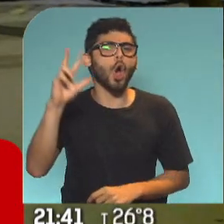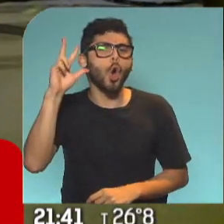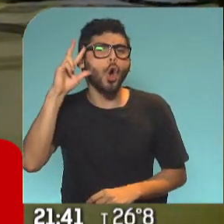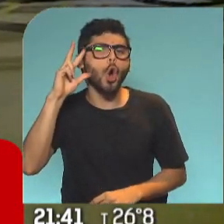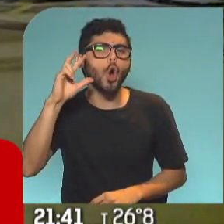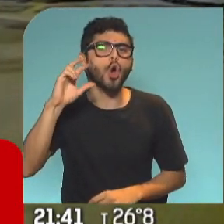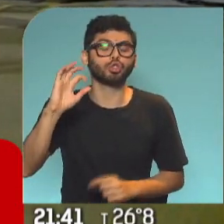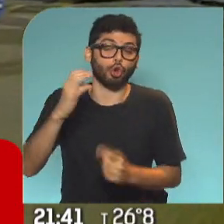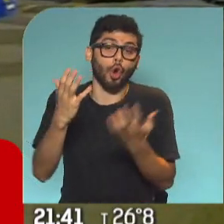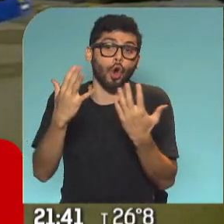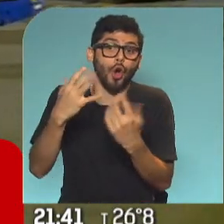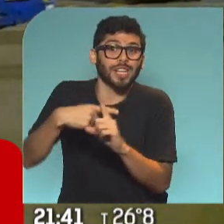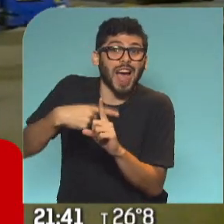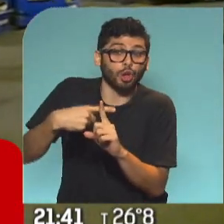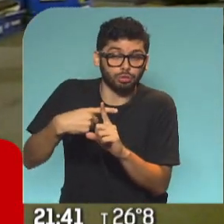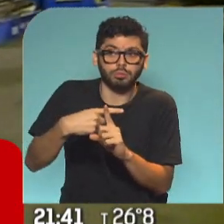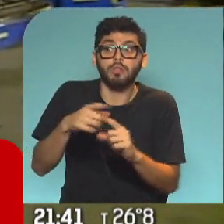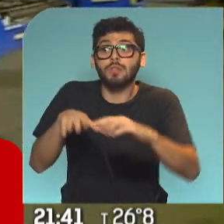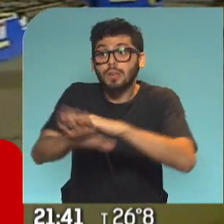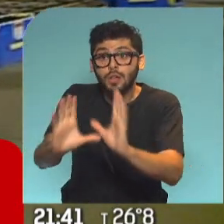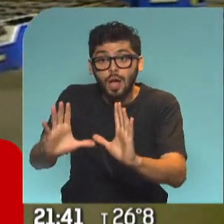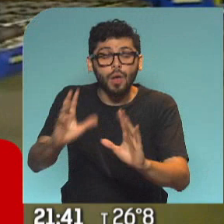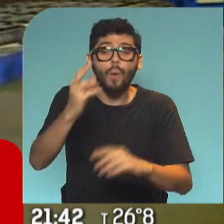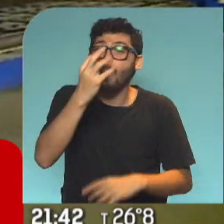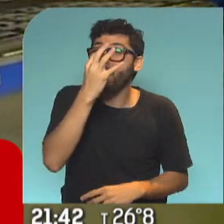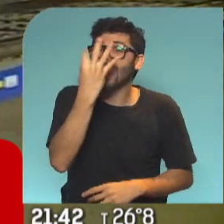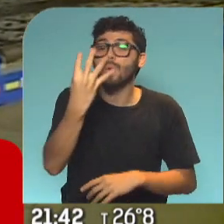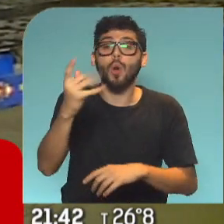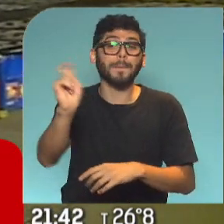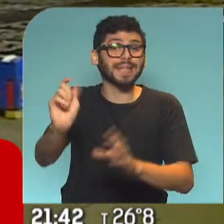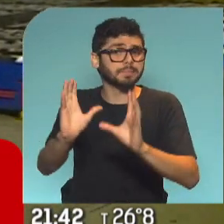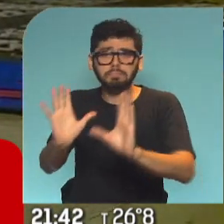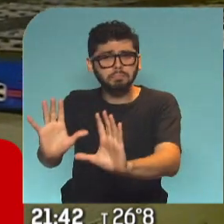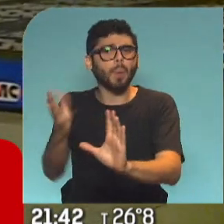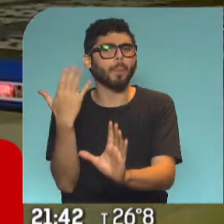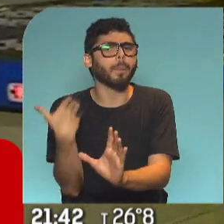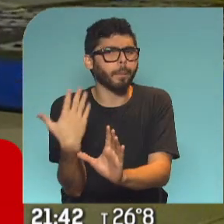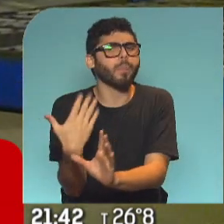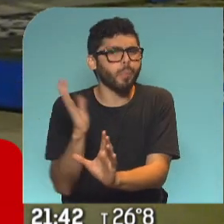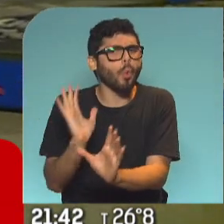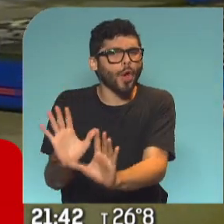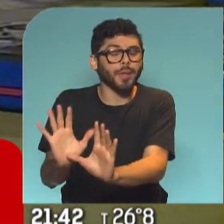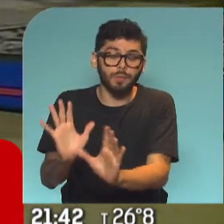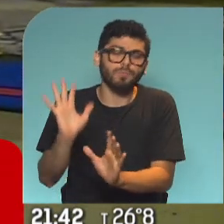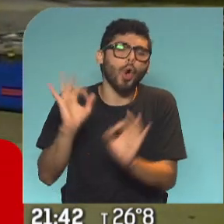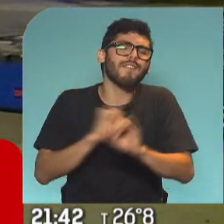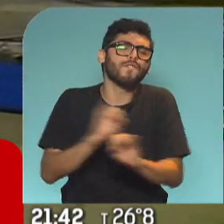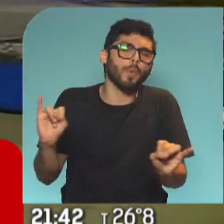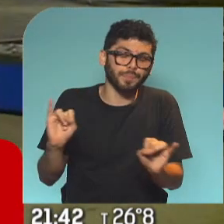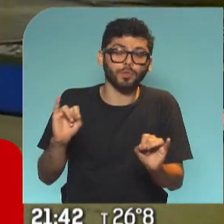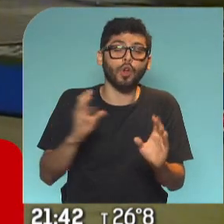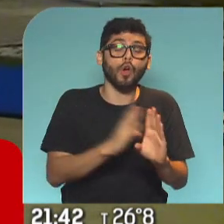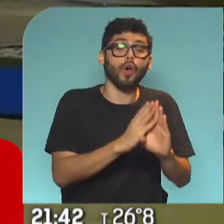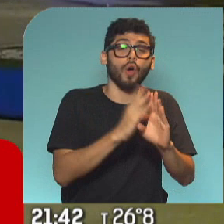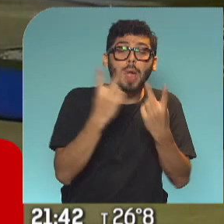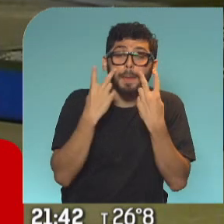durante 24 meses. Son algunos de los datos técnicos, digamos, de esta vacuna, datos científicos. Los ensayos clínicos de fase 1 y